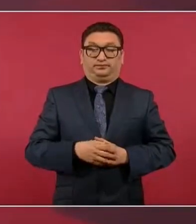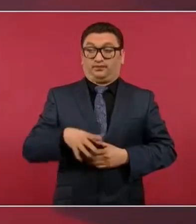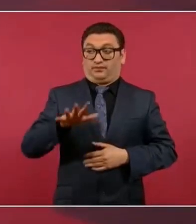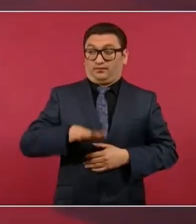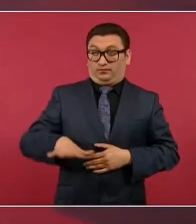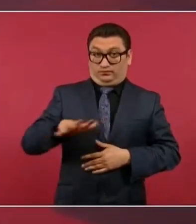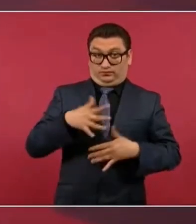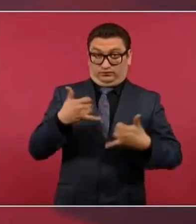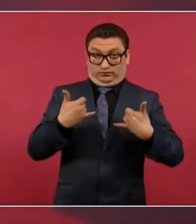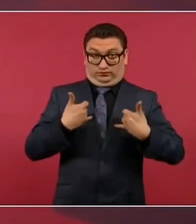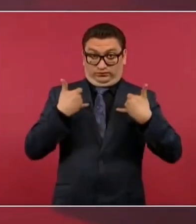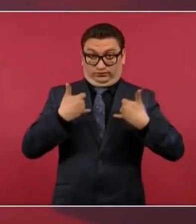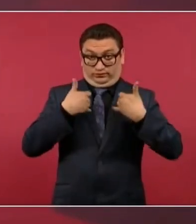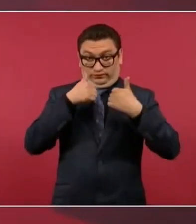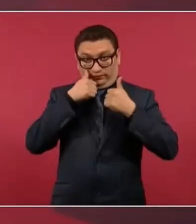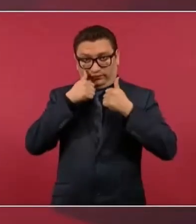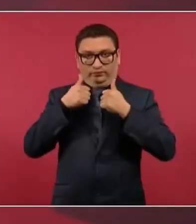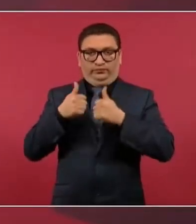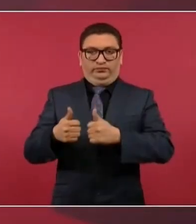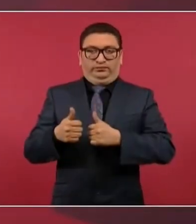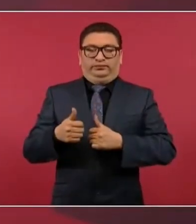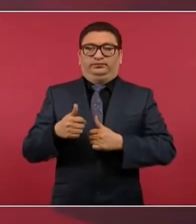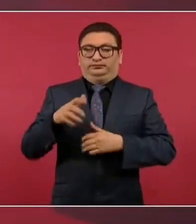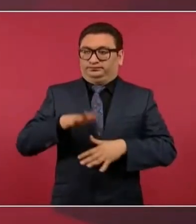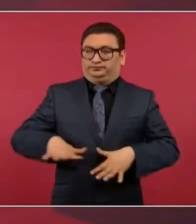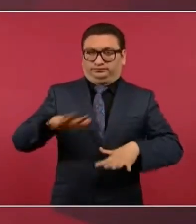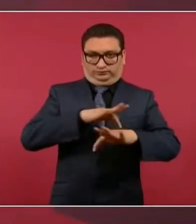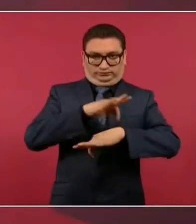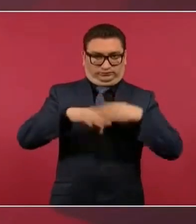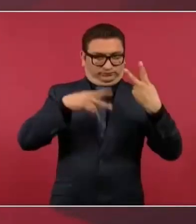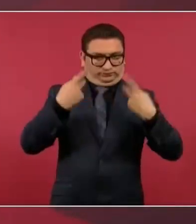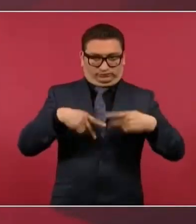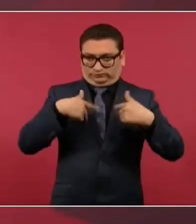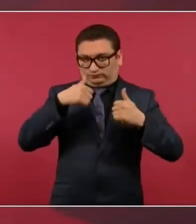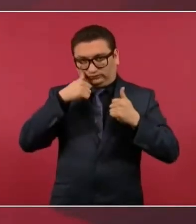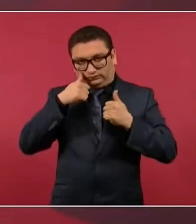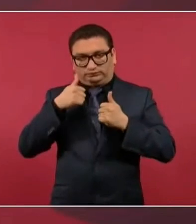Atender a la gente y atender a los jóvenes.